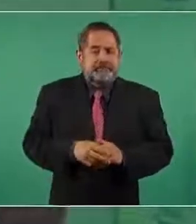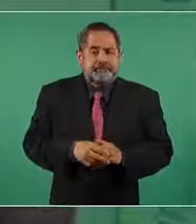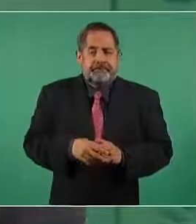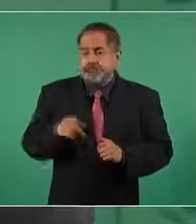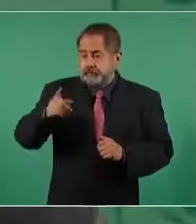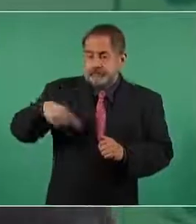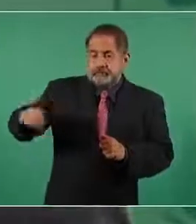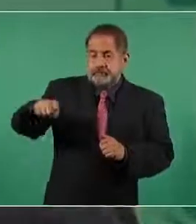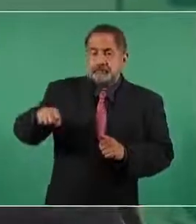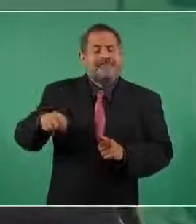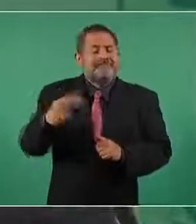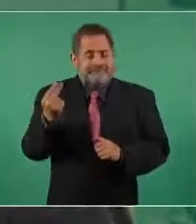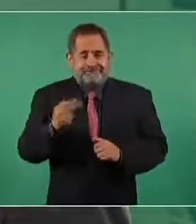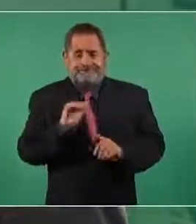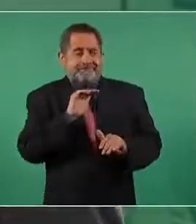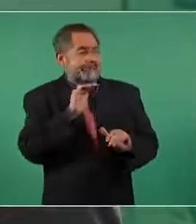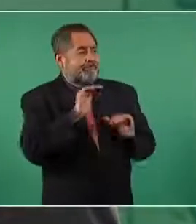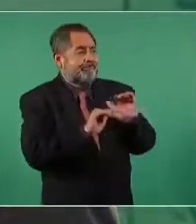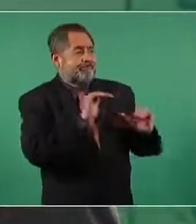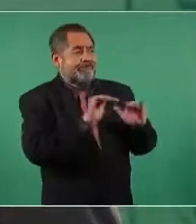van a demandar